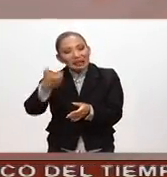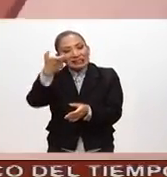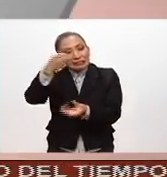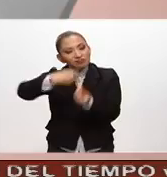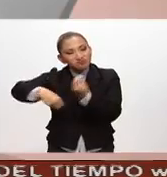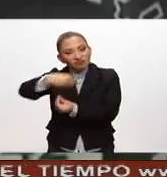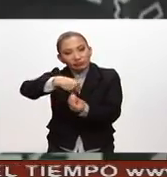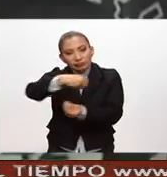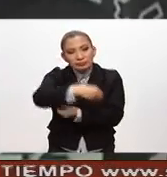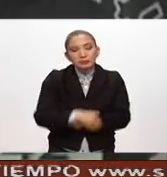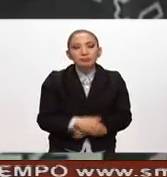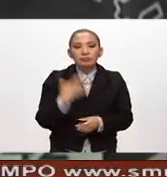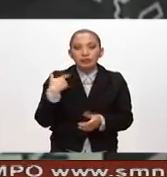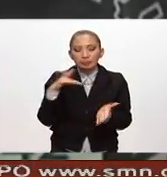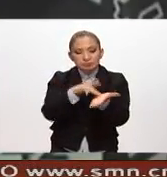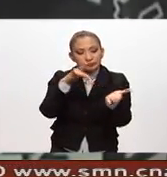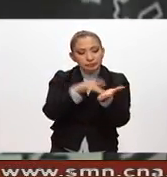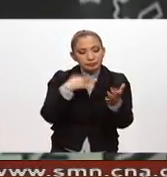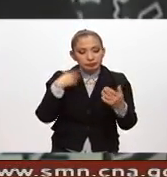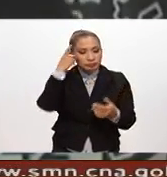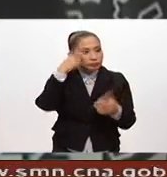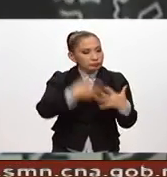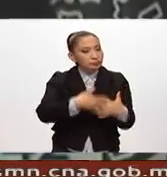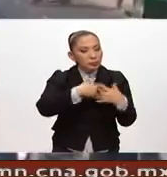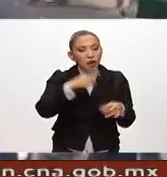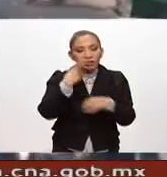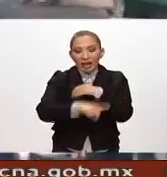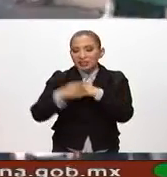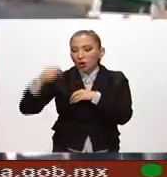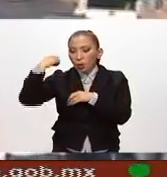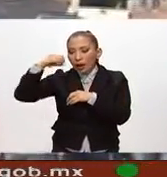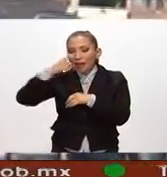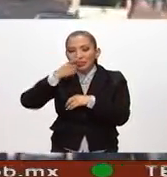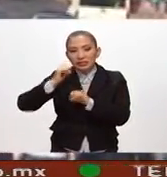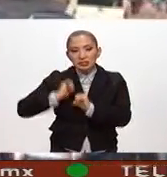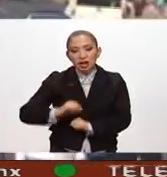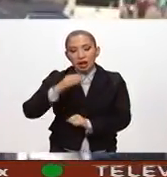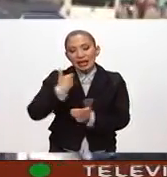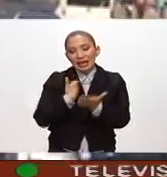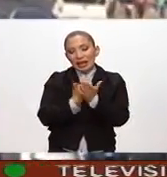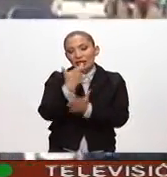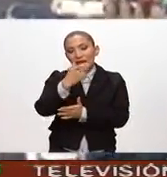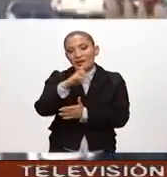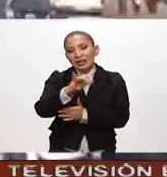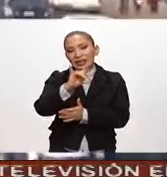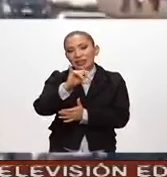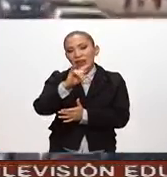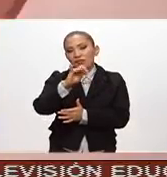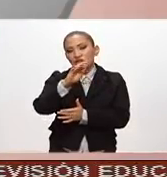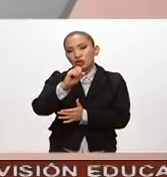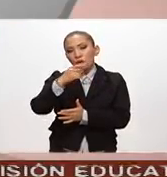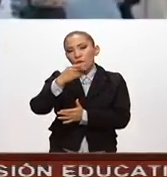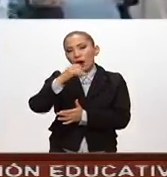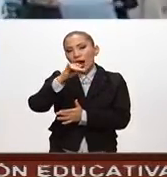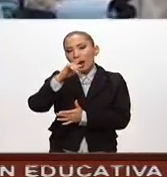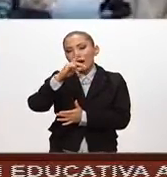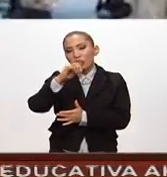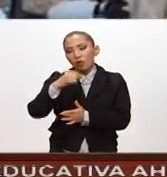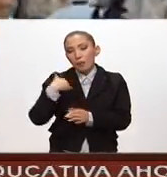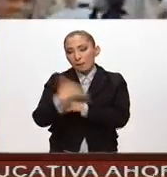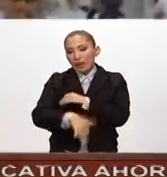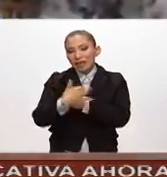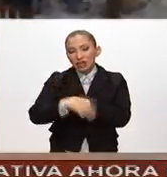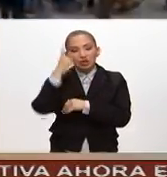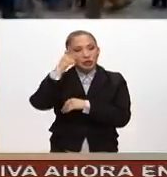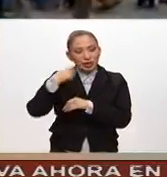economía. Se apoyará a los empresarios afectados en Oaxaca, afirma el titular de Economía, Ildefonso Guajardo. Mientras